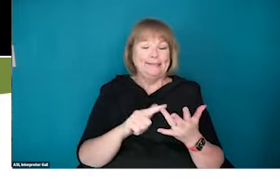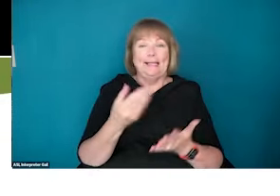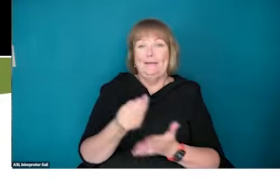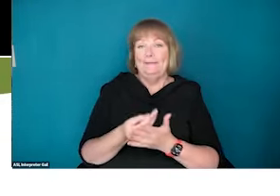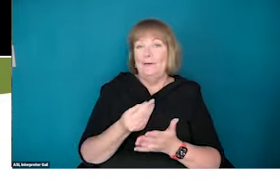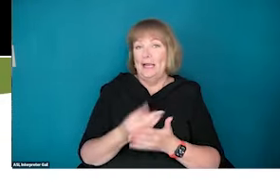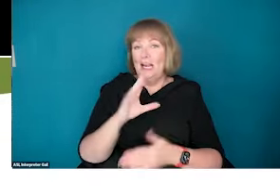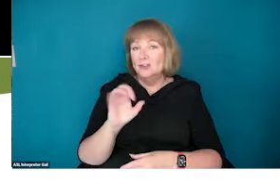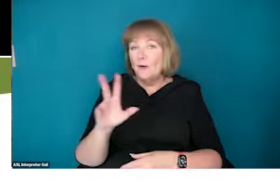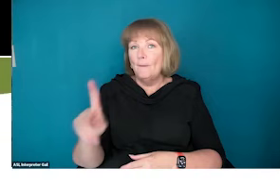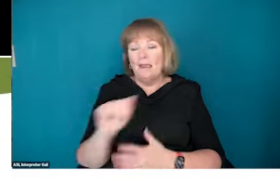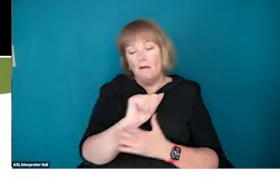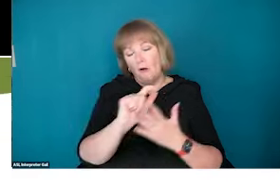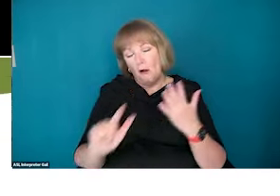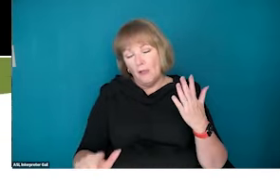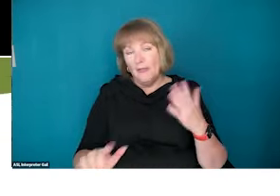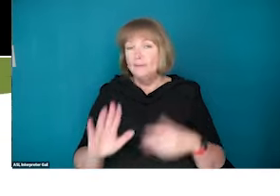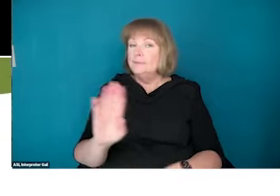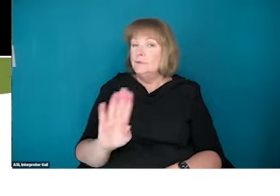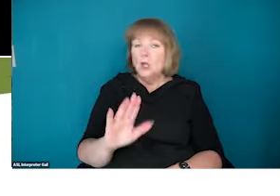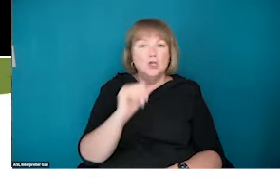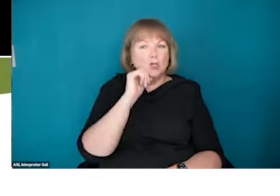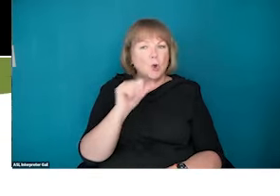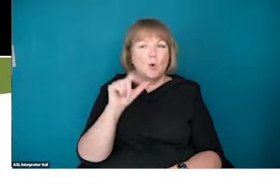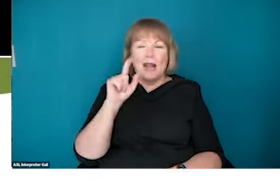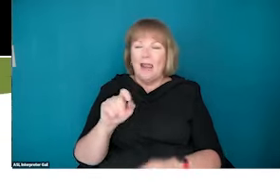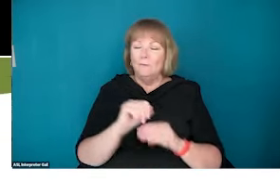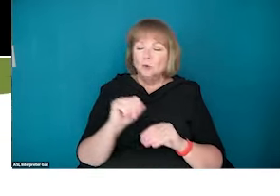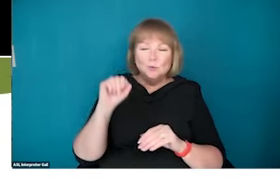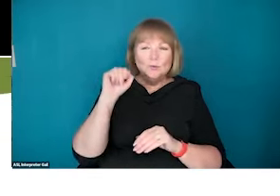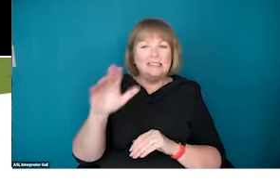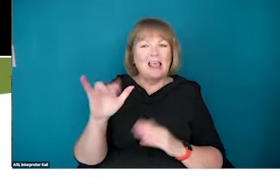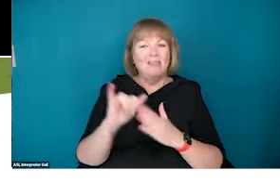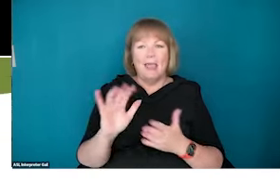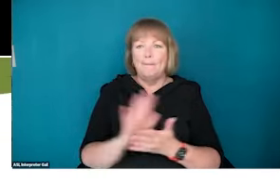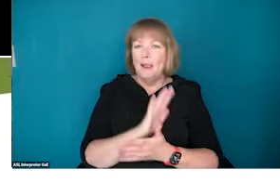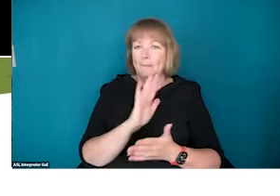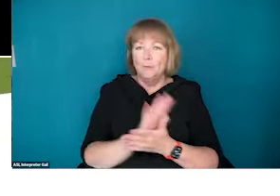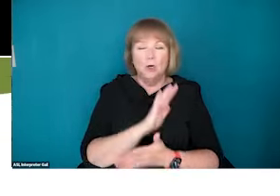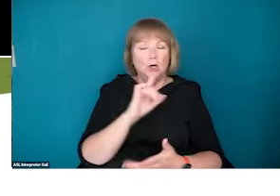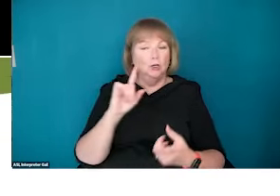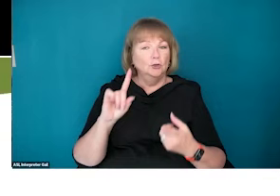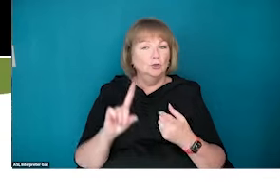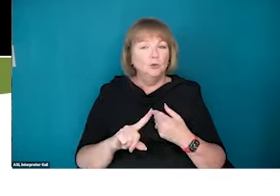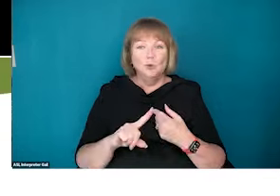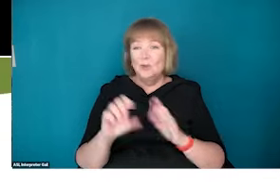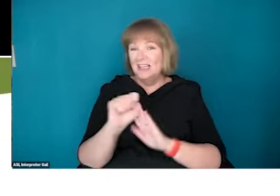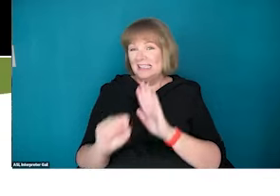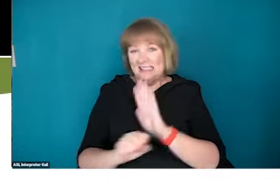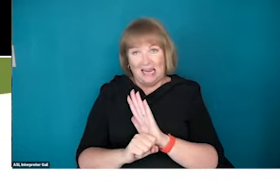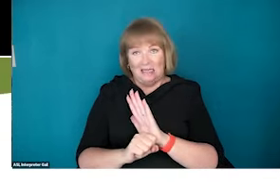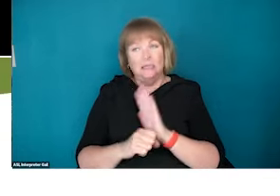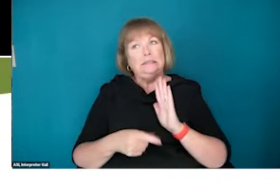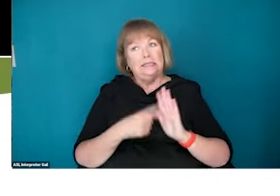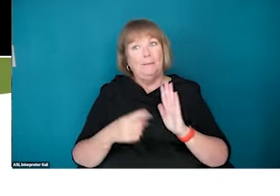Algunas veces las personas me los envían a mí y yo les insisto, no, yo no tengo que decir gracias por mandármelo, pero yo no lo